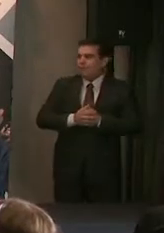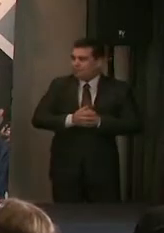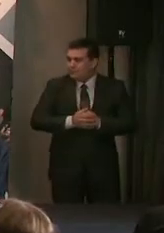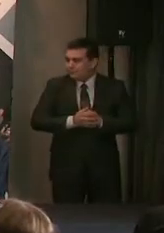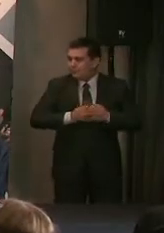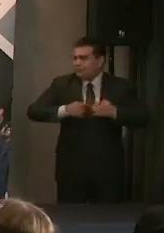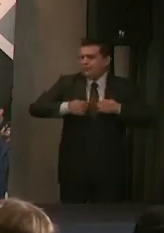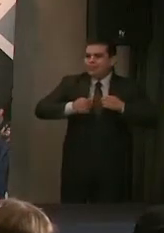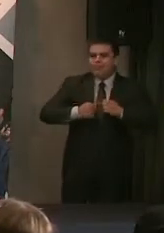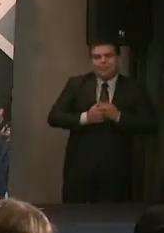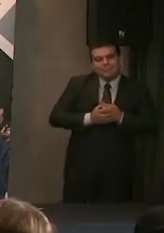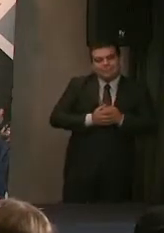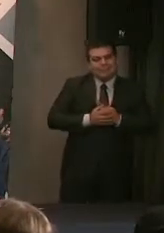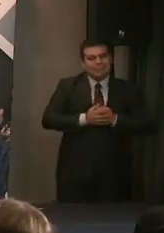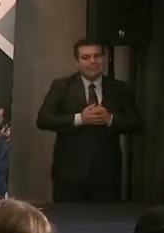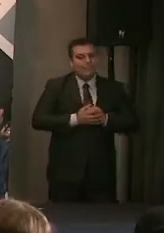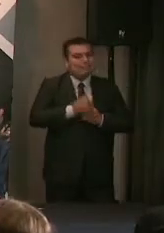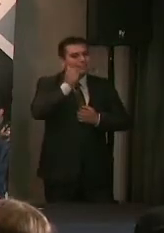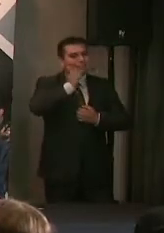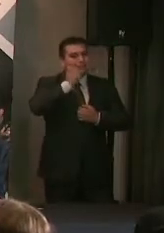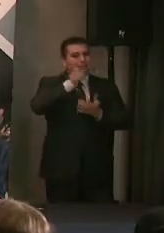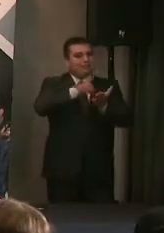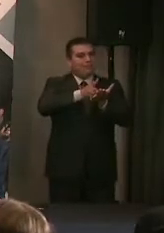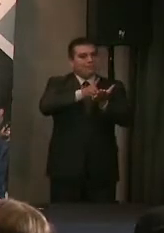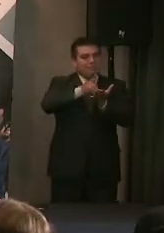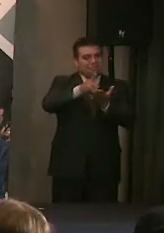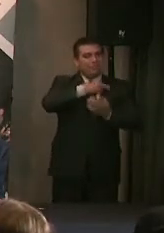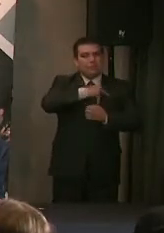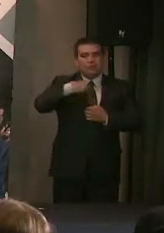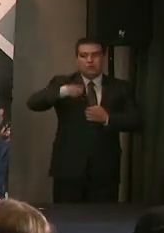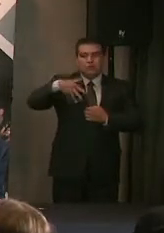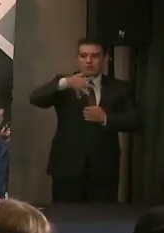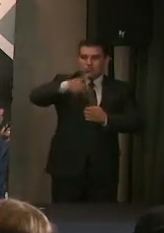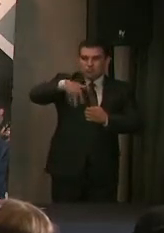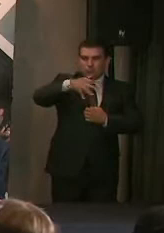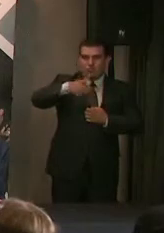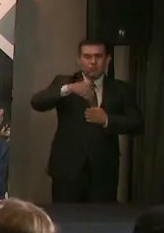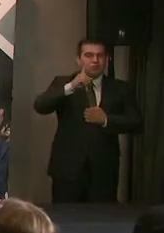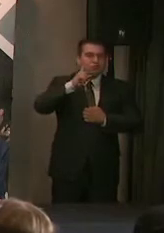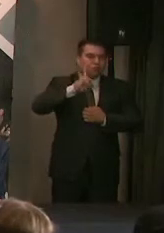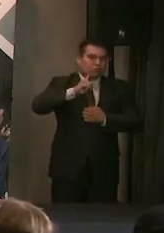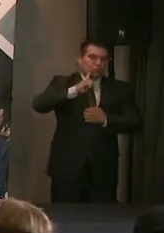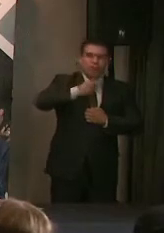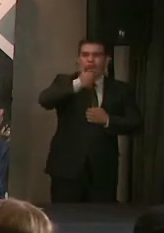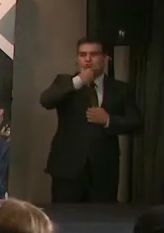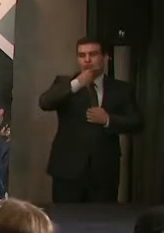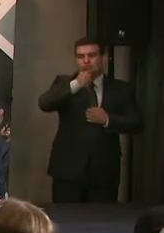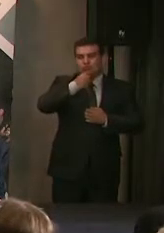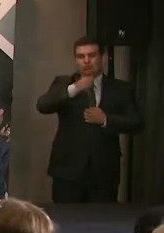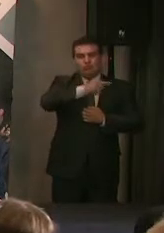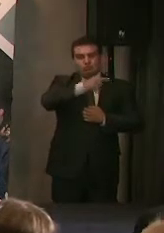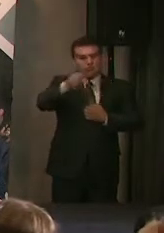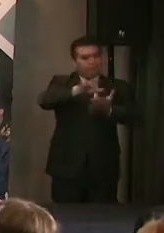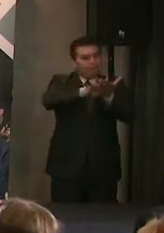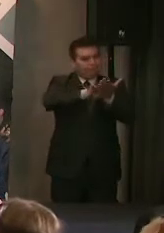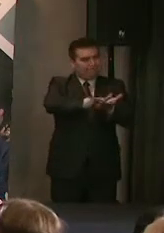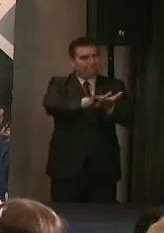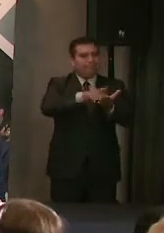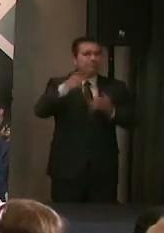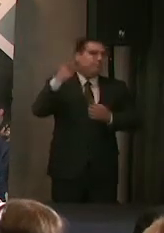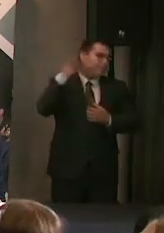el derecho, hemos buscado el crecimiento de liderazgos de ciudadanas de todos los partidos políticos, también